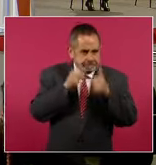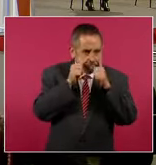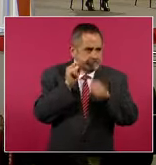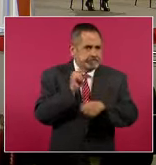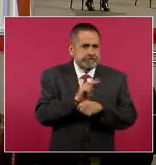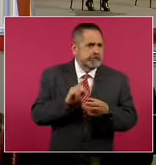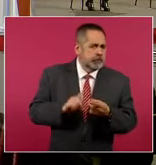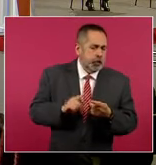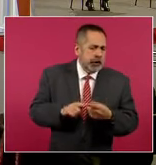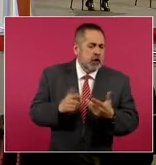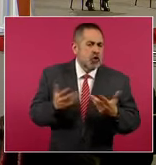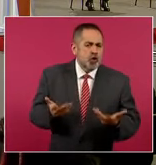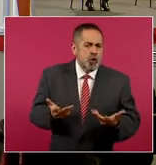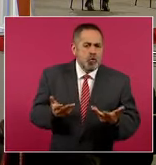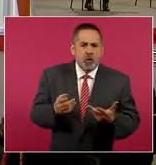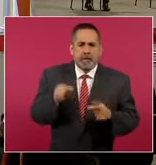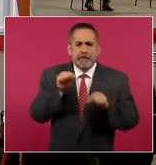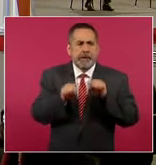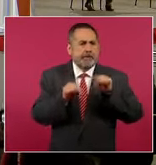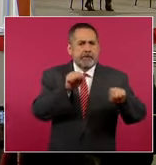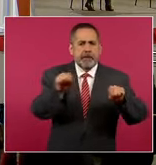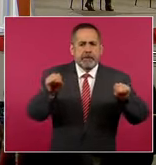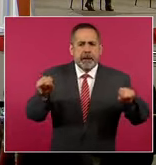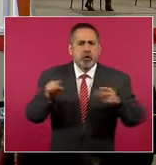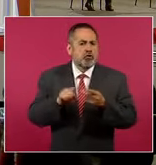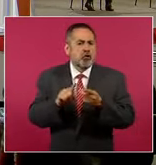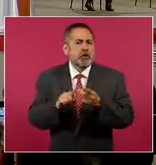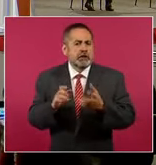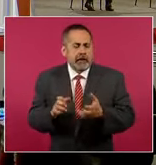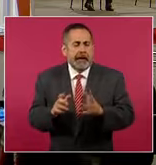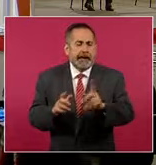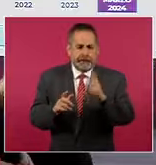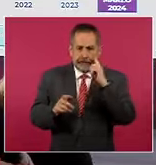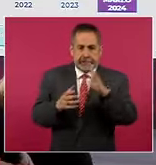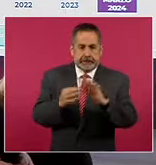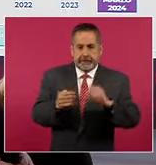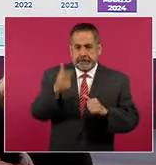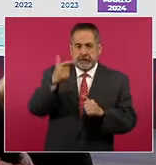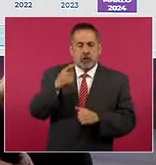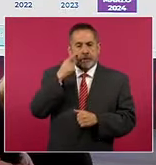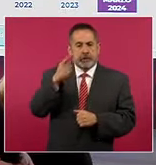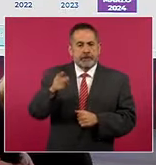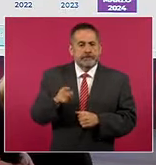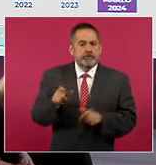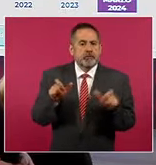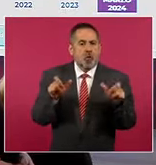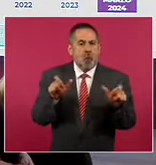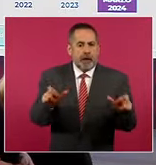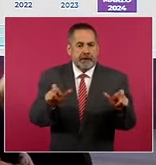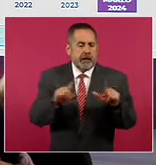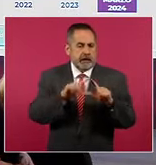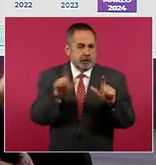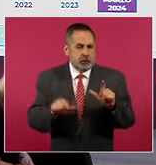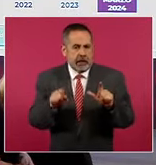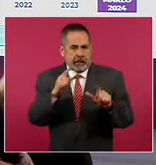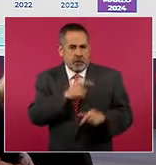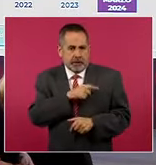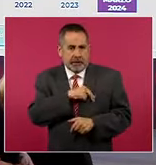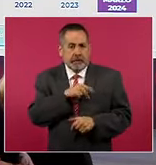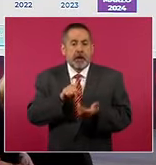estamos desplegados? ¿Qué es lo que estamos haciendo? Primeramente, la Guardia. Aquí tenemos en el